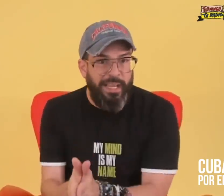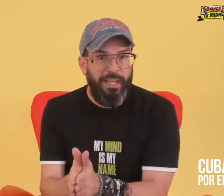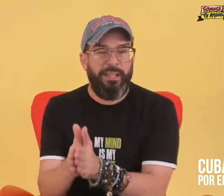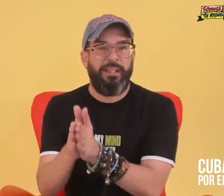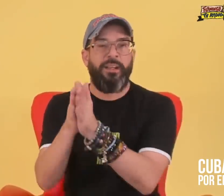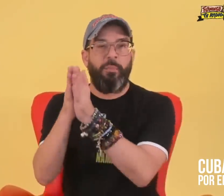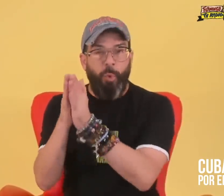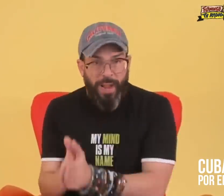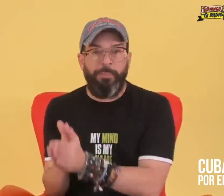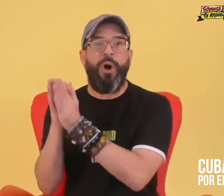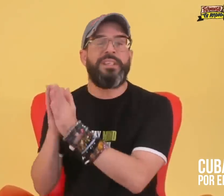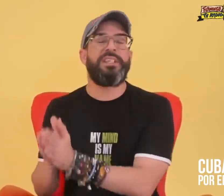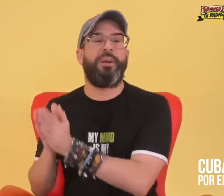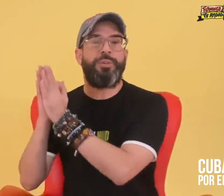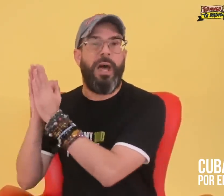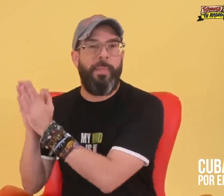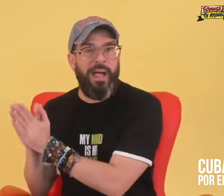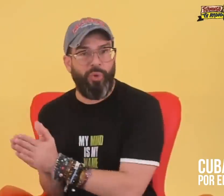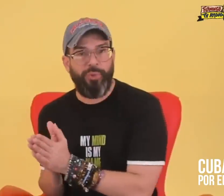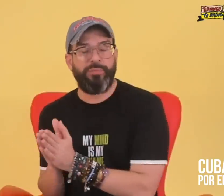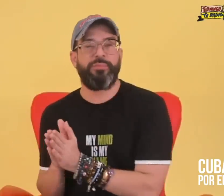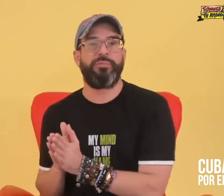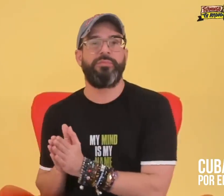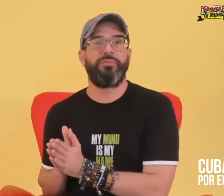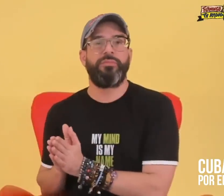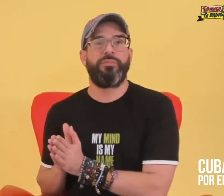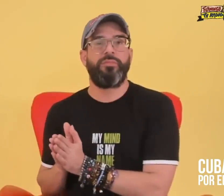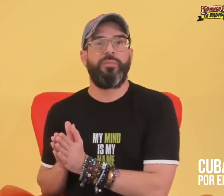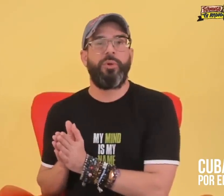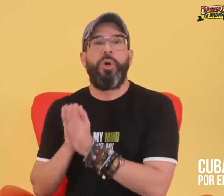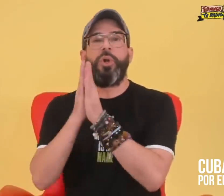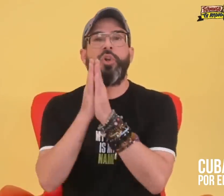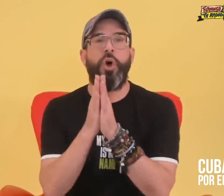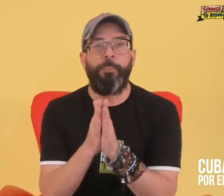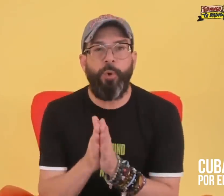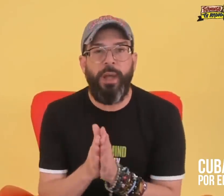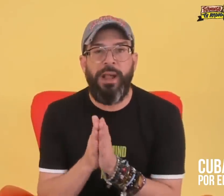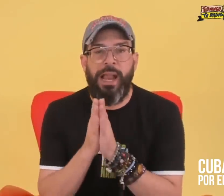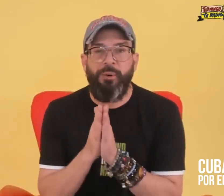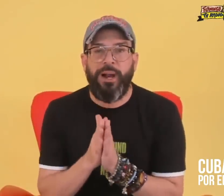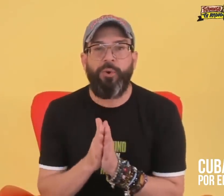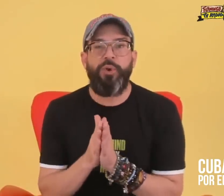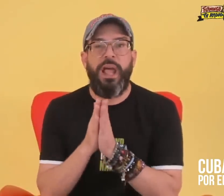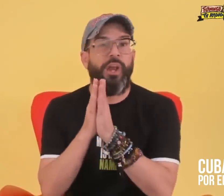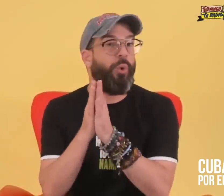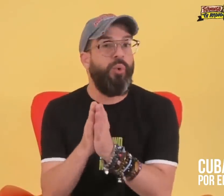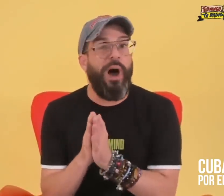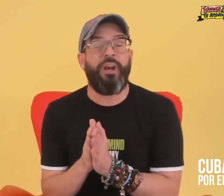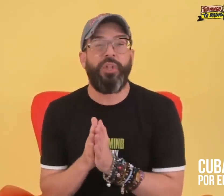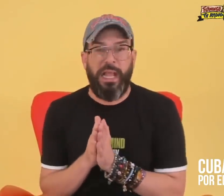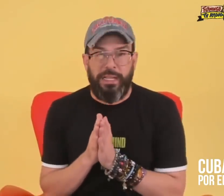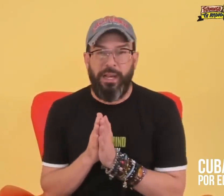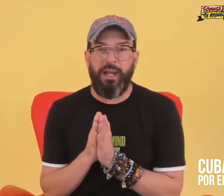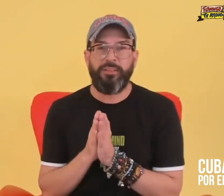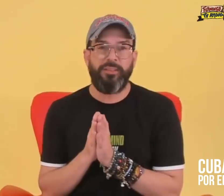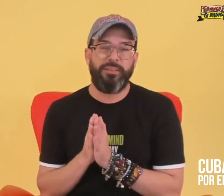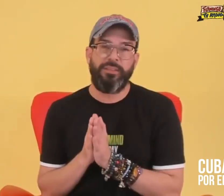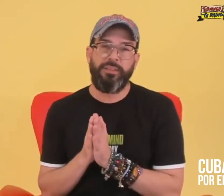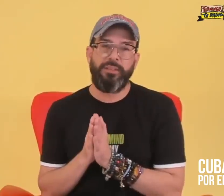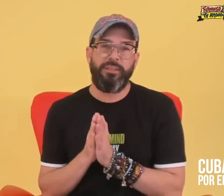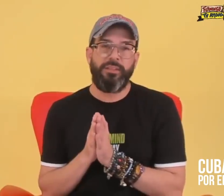Desde aquí vuelvo a hacer un llamado. No prueben las vacunas en los cubanos de la